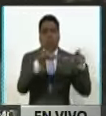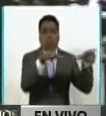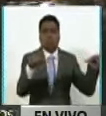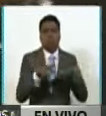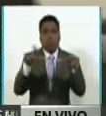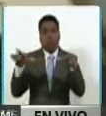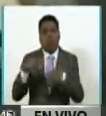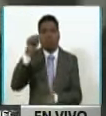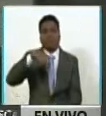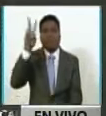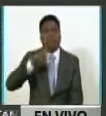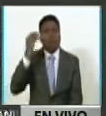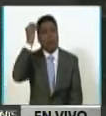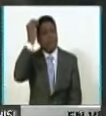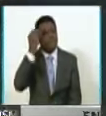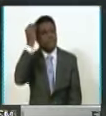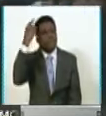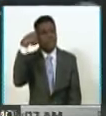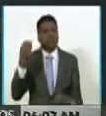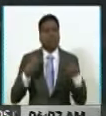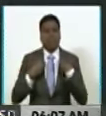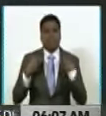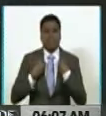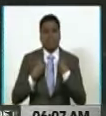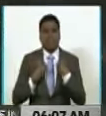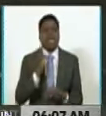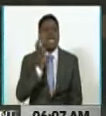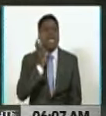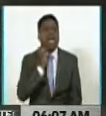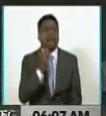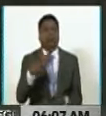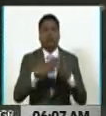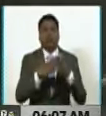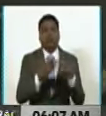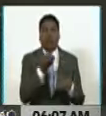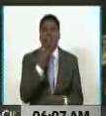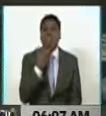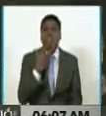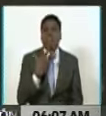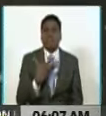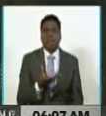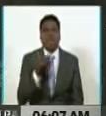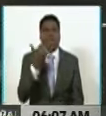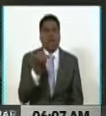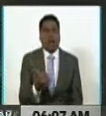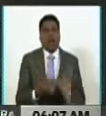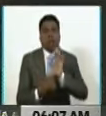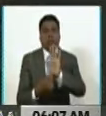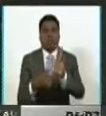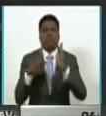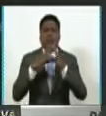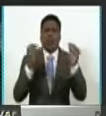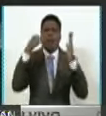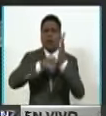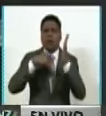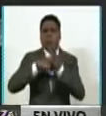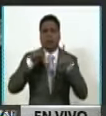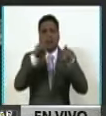país. El pensamiento zamorano vive y ejemplo de ello son los beneficios que han reivindicado la lucha del campesino.